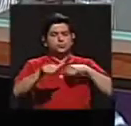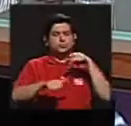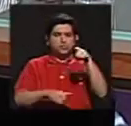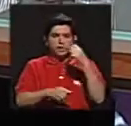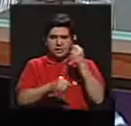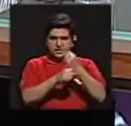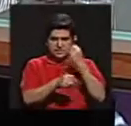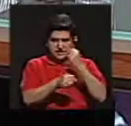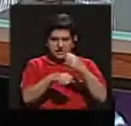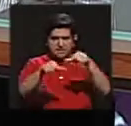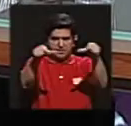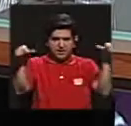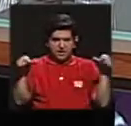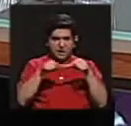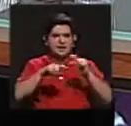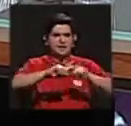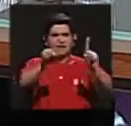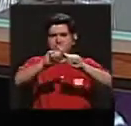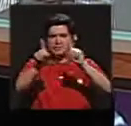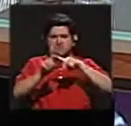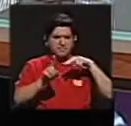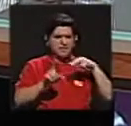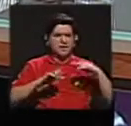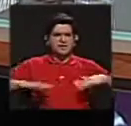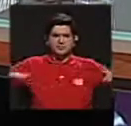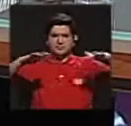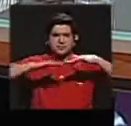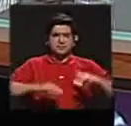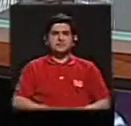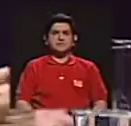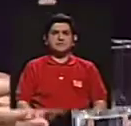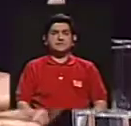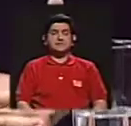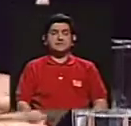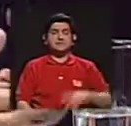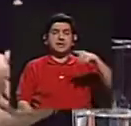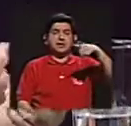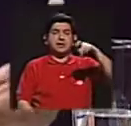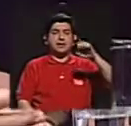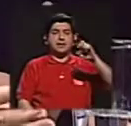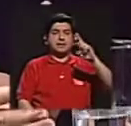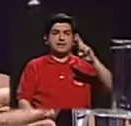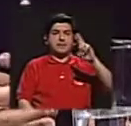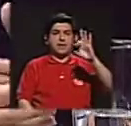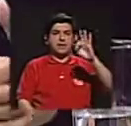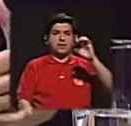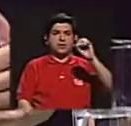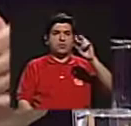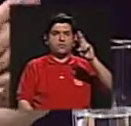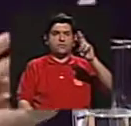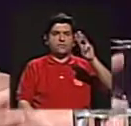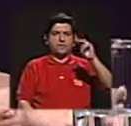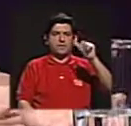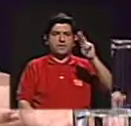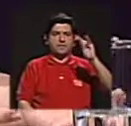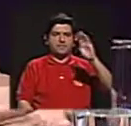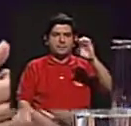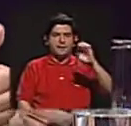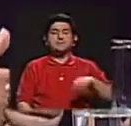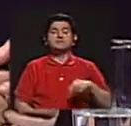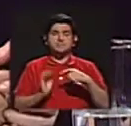hay que hacerla desde todos los ámbitos, es decir, la performance es un instrumento muy directo, muy de calle, pero también un